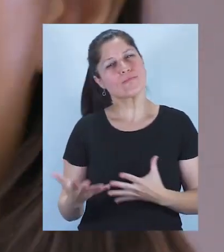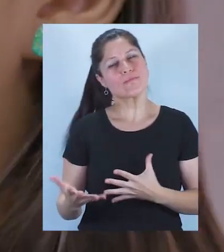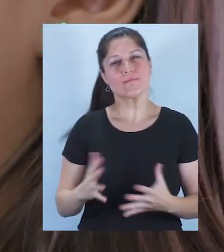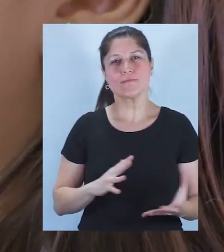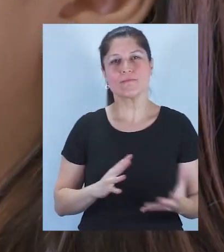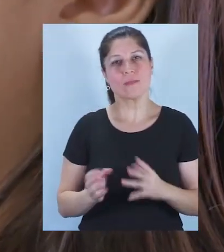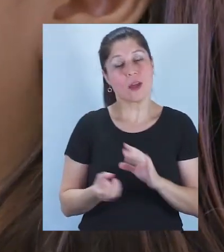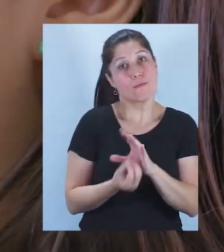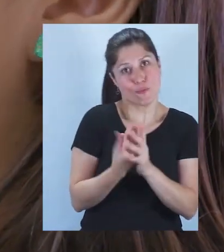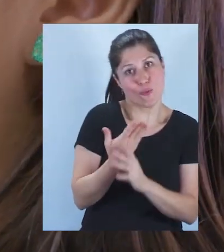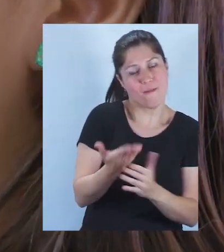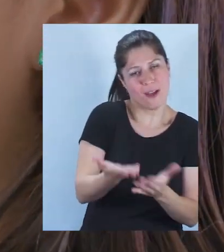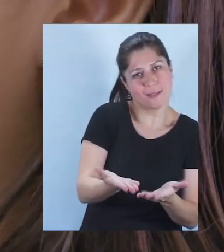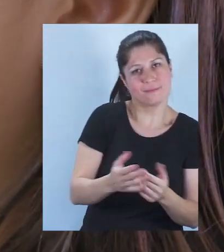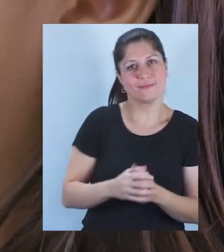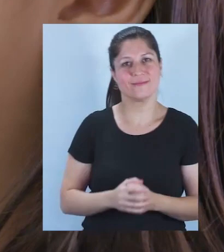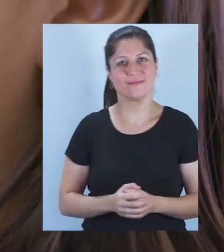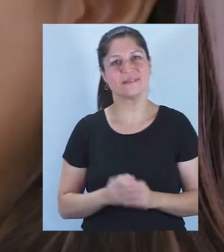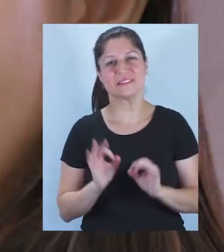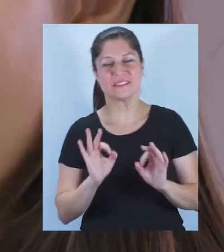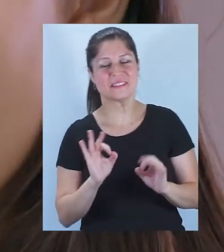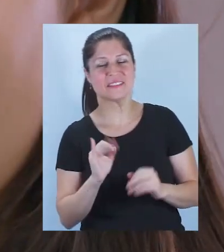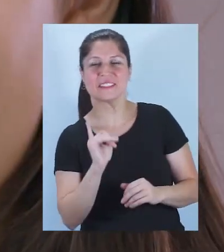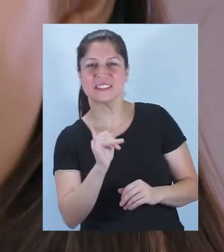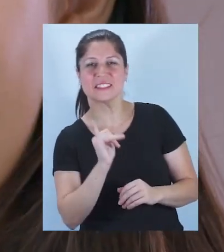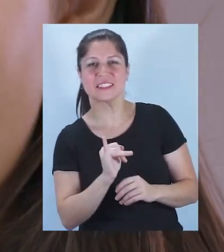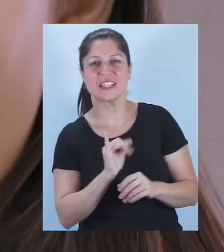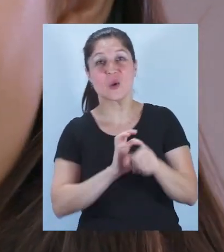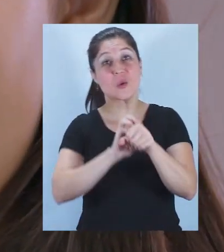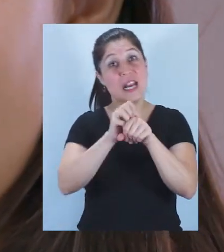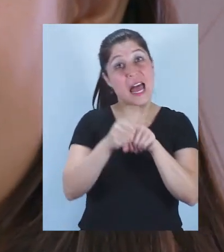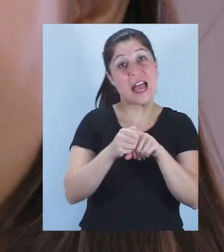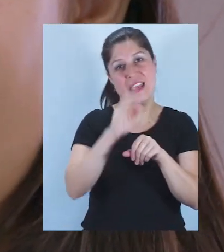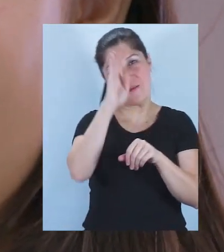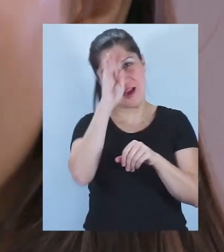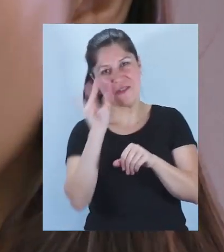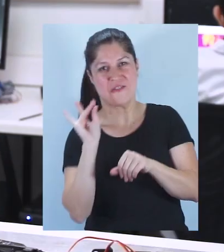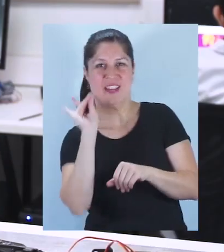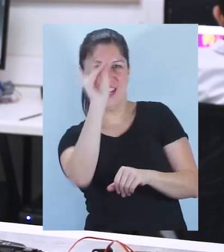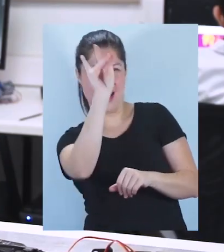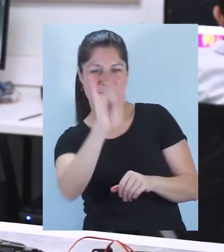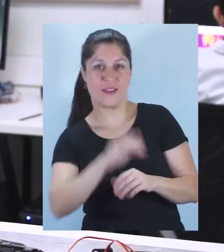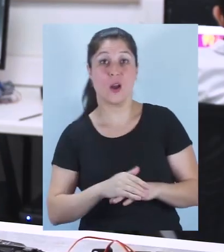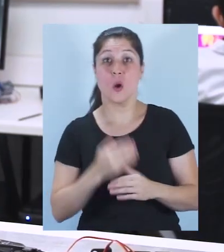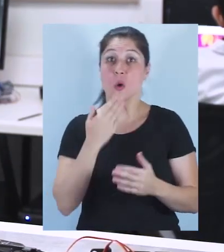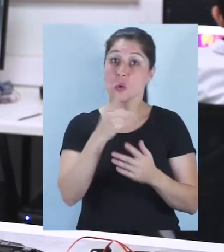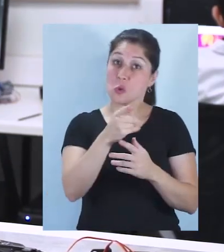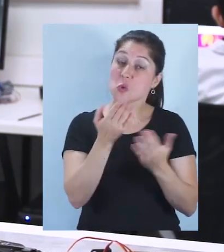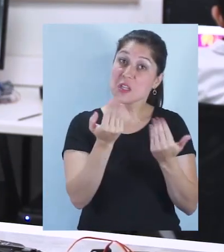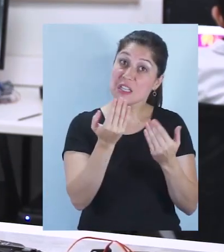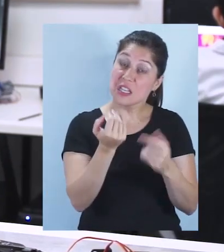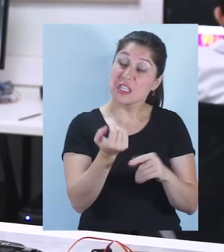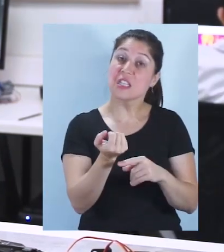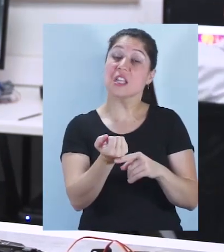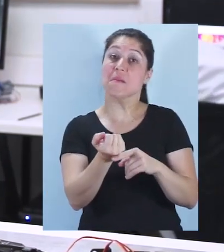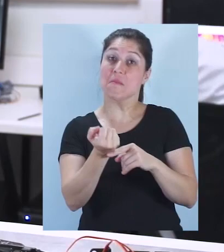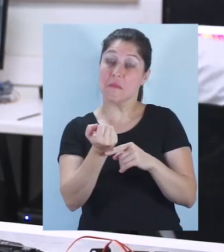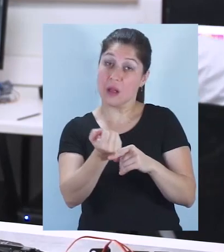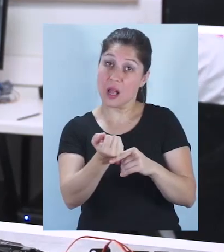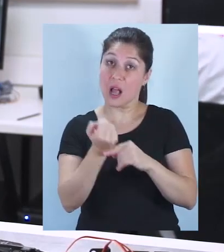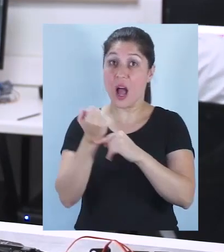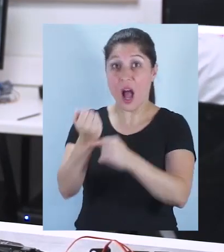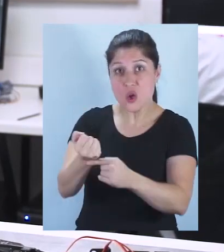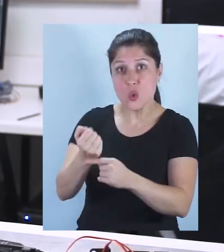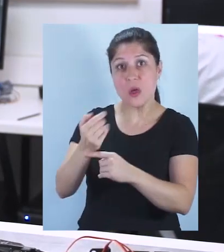una especie nueva. Exactamente. Una araña perro jirafada. Muy bien. Cuando necesites ayuda para eh